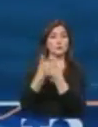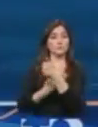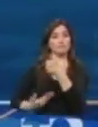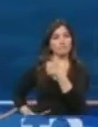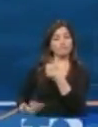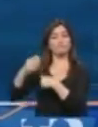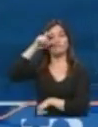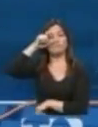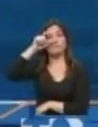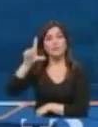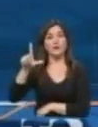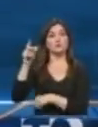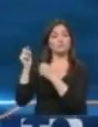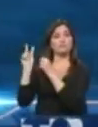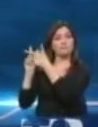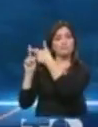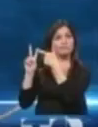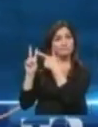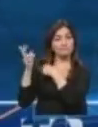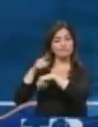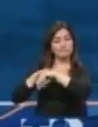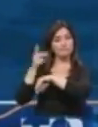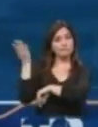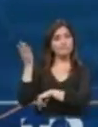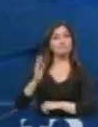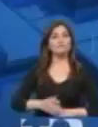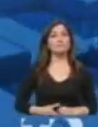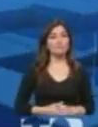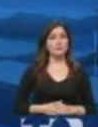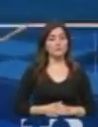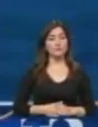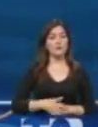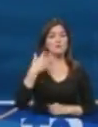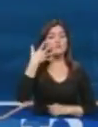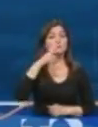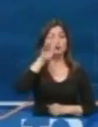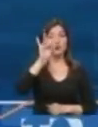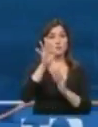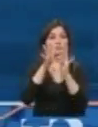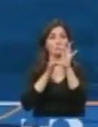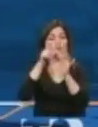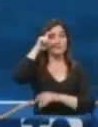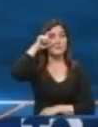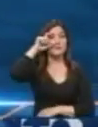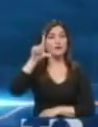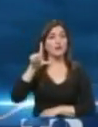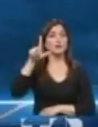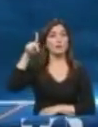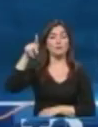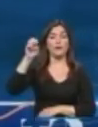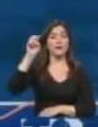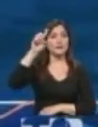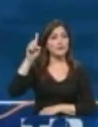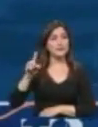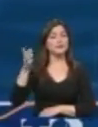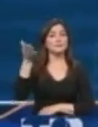Fernando Correa y Fernando Coronel, a las 10:11 de la mañana. Y también para el 28 de abril, Guillermo Lasso y Andrés Páez están convocados a